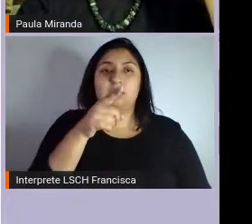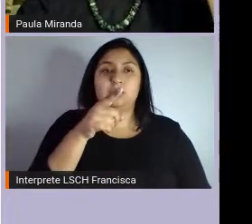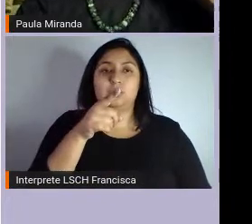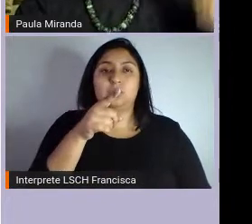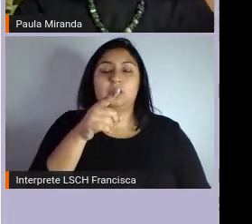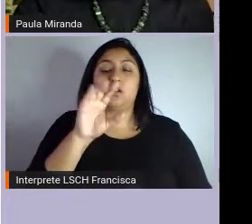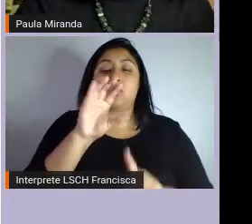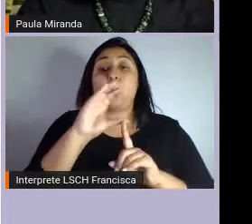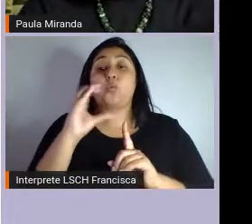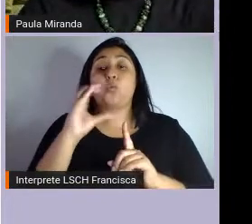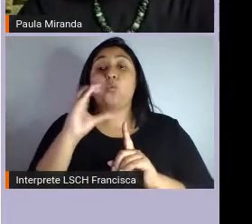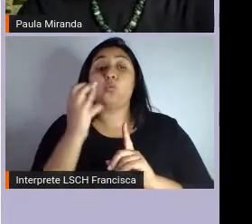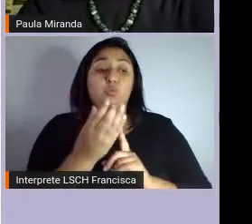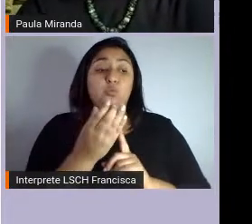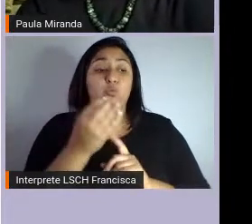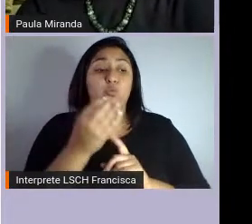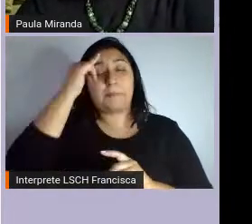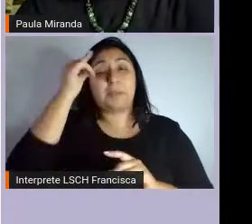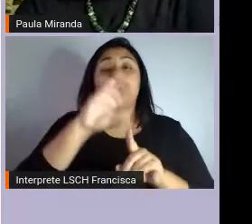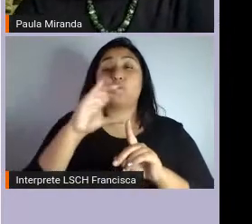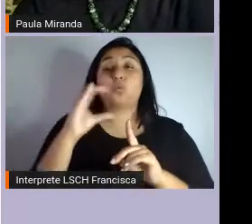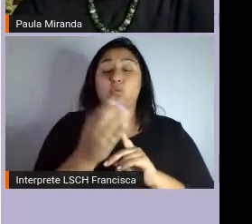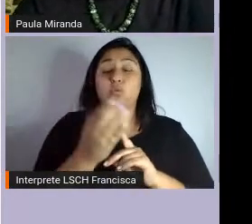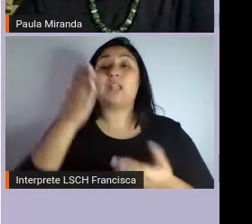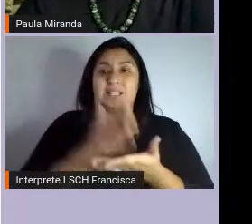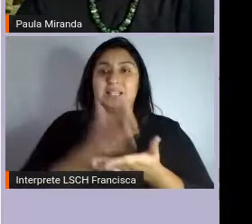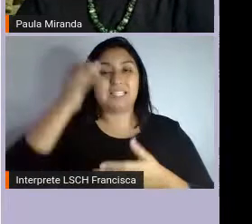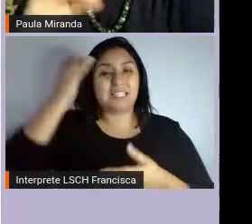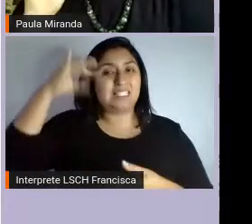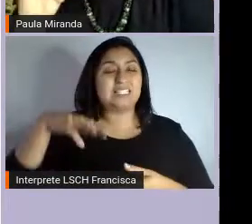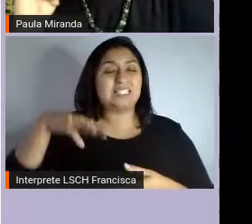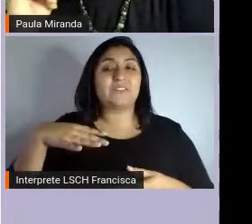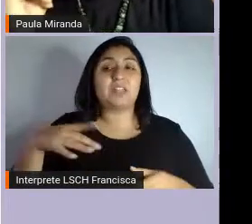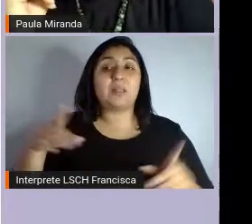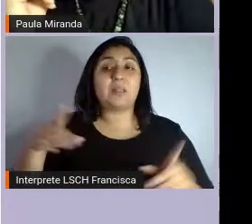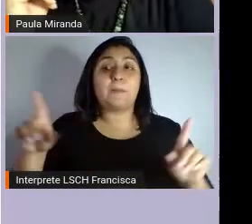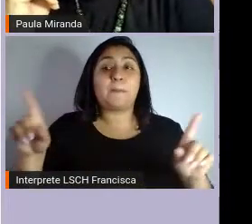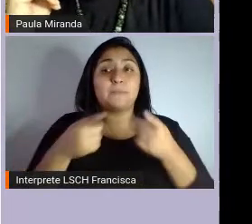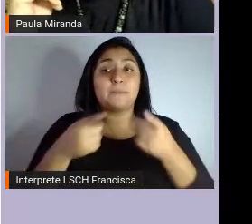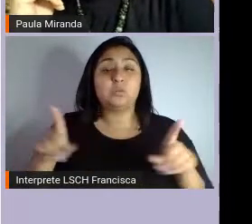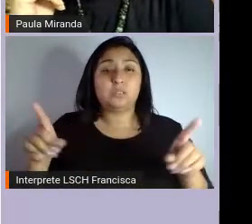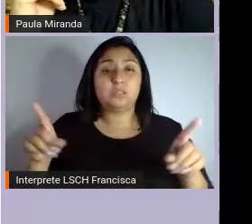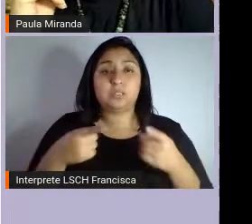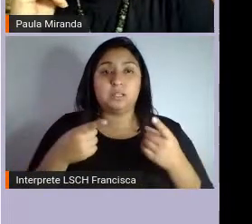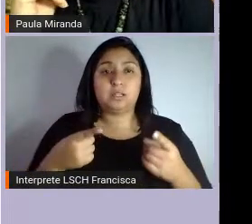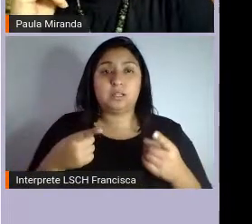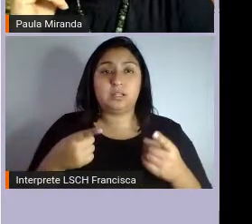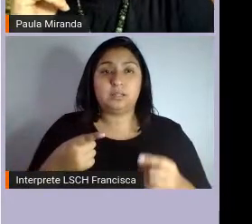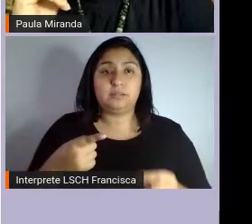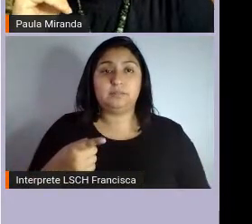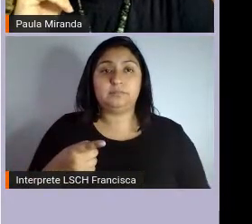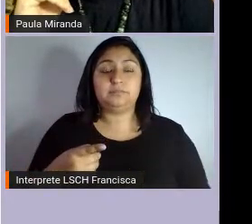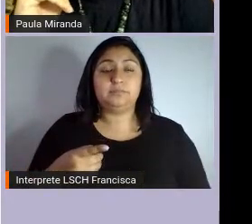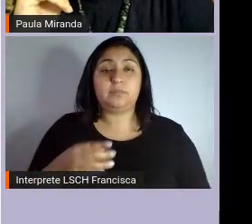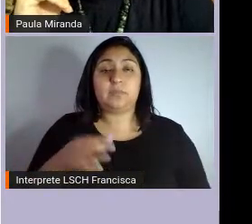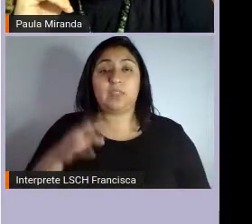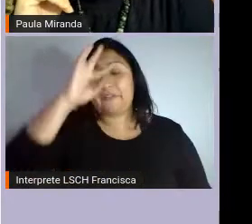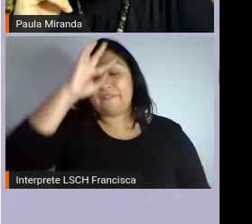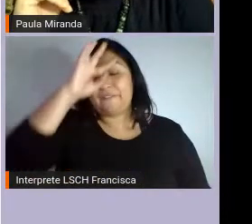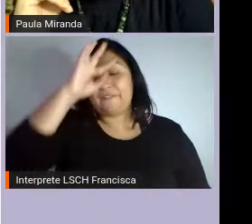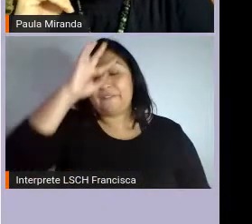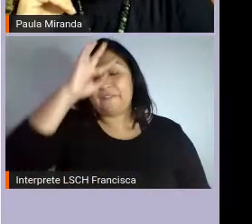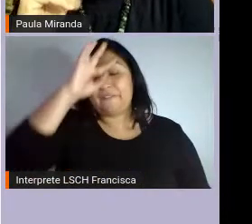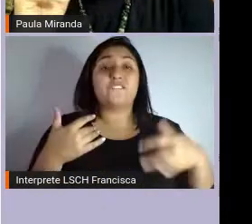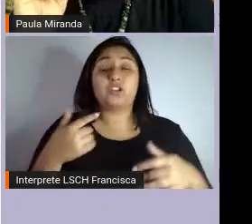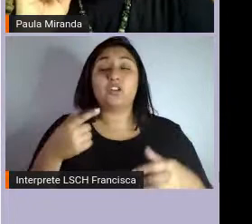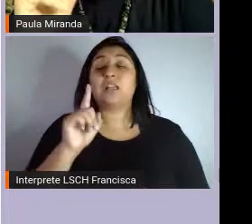cultura que le exige saber música. Ella no es considerada un músico, como se